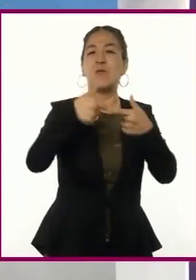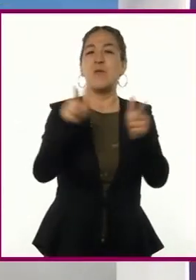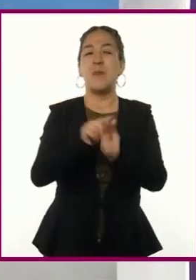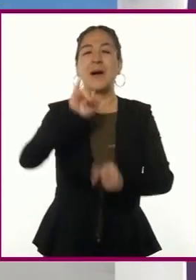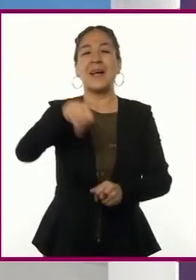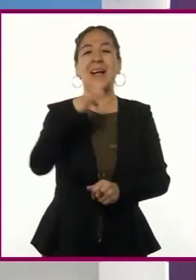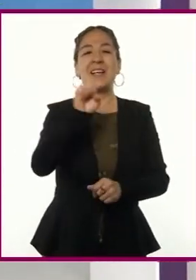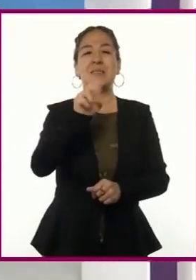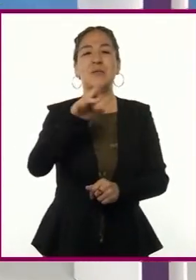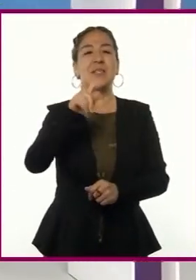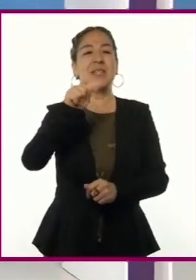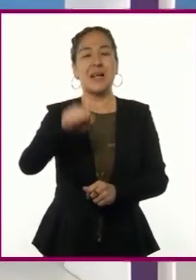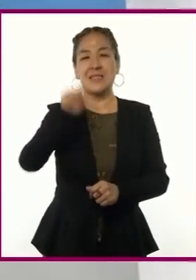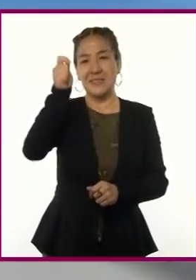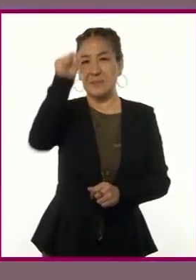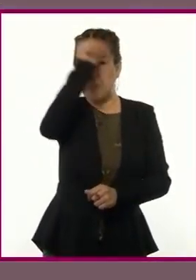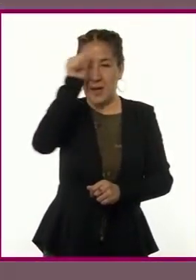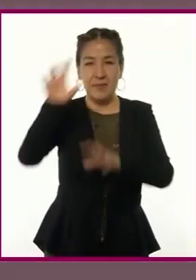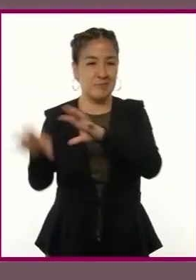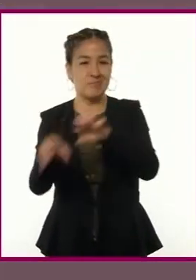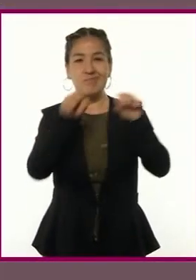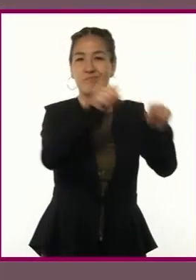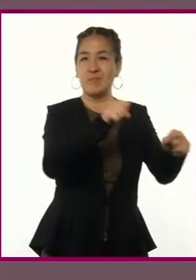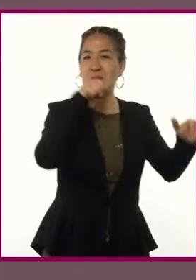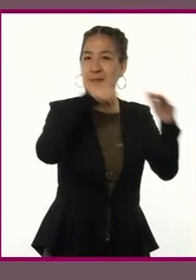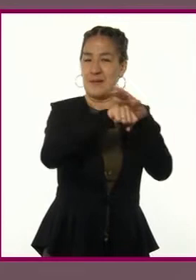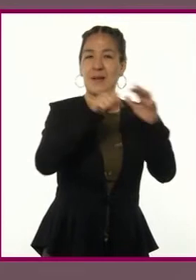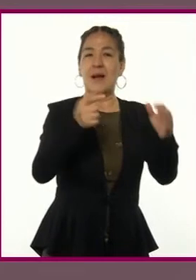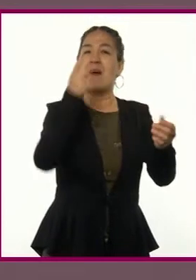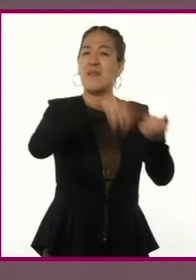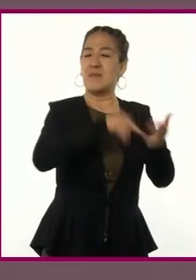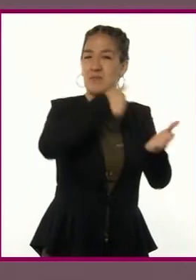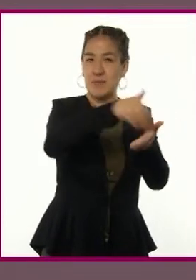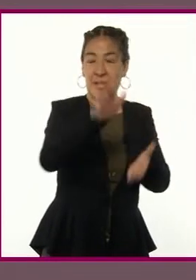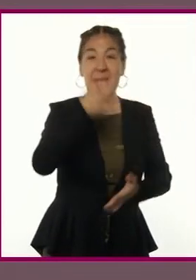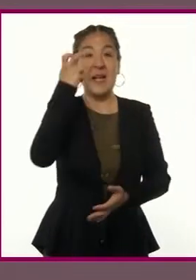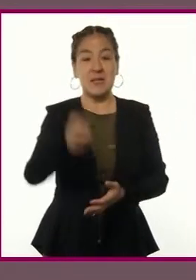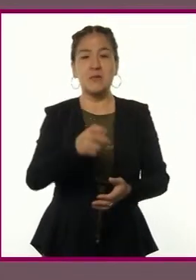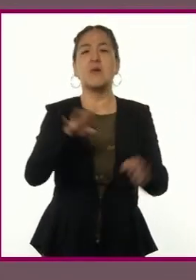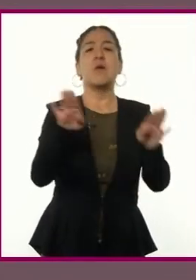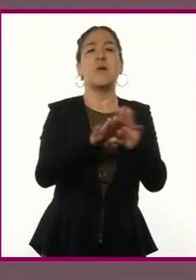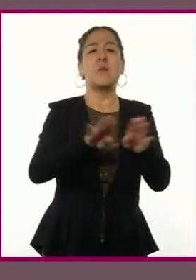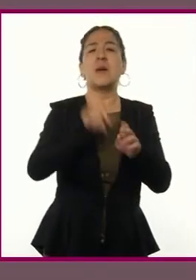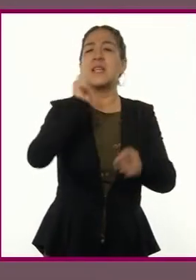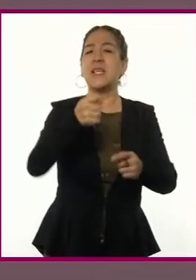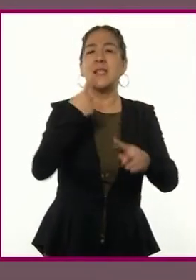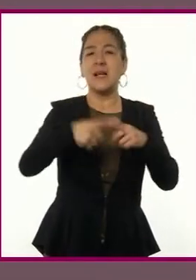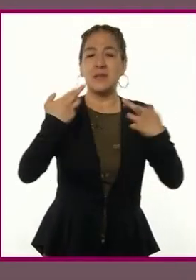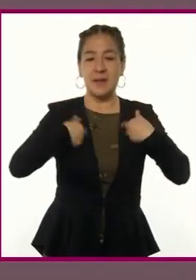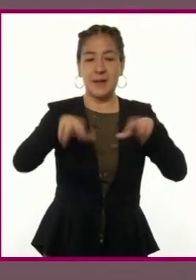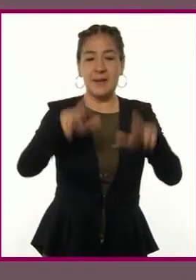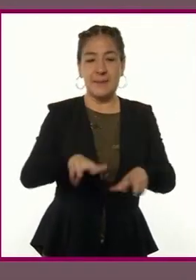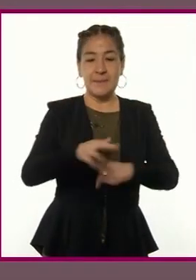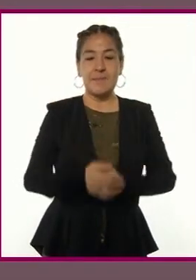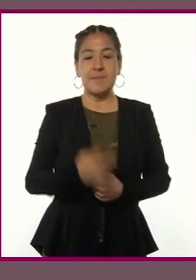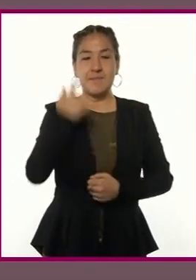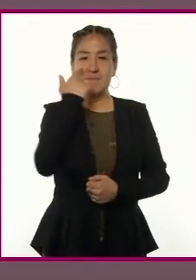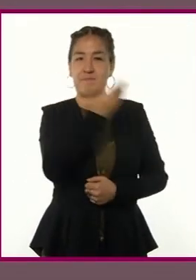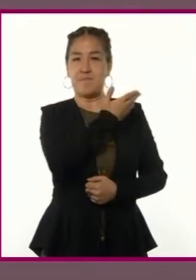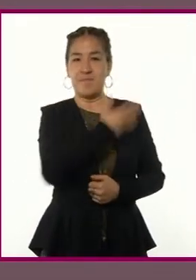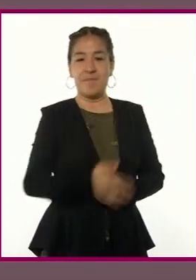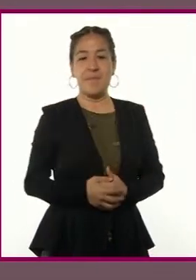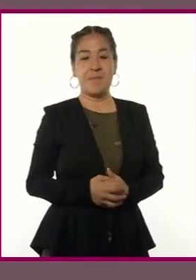la formación intelectual de la época. El principal representante de este movimiento fue Francisco Javier